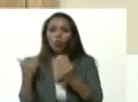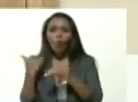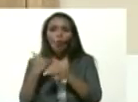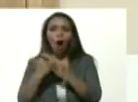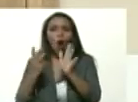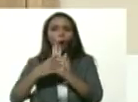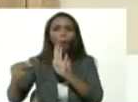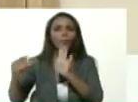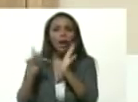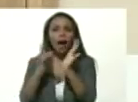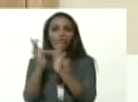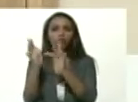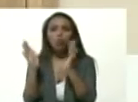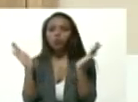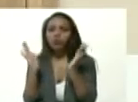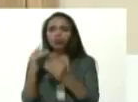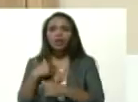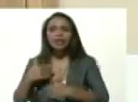del pueblo.